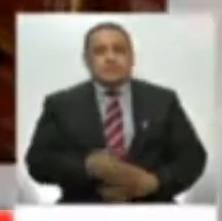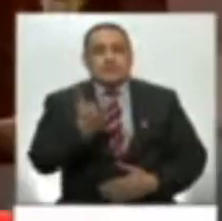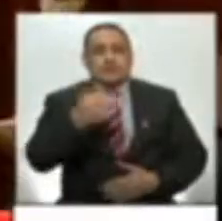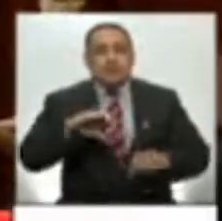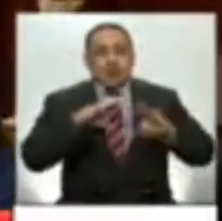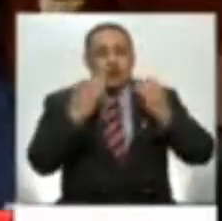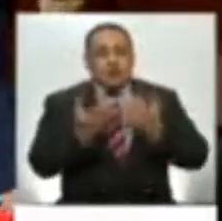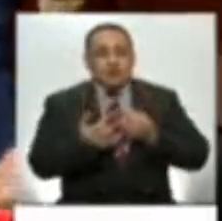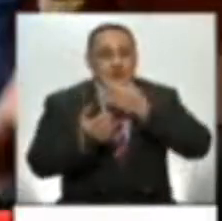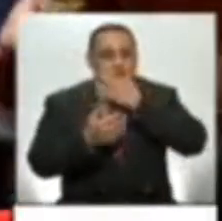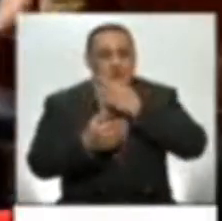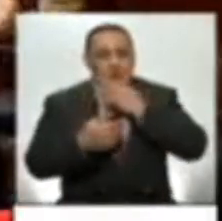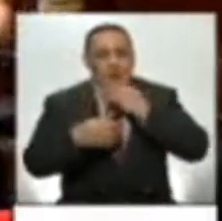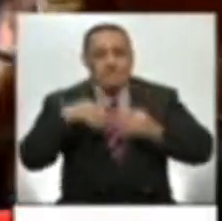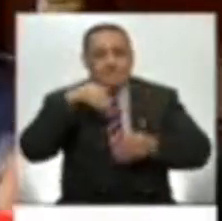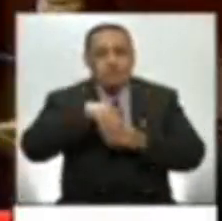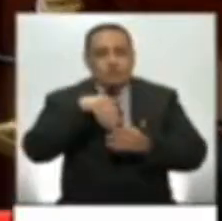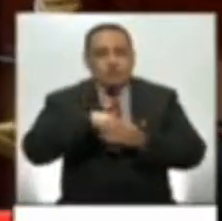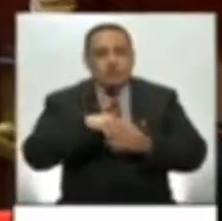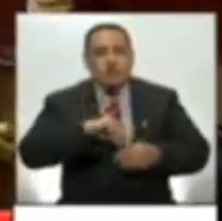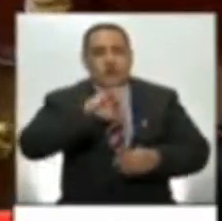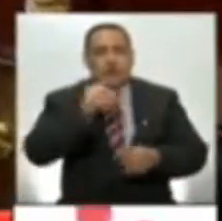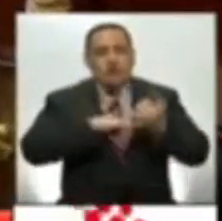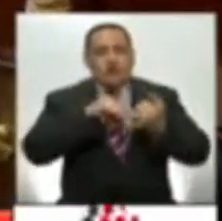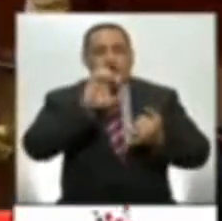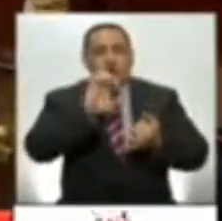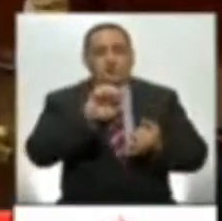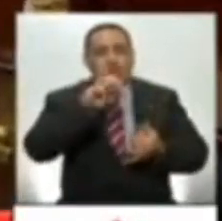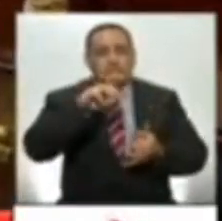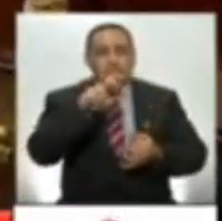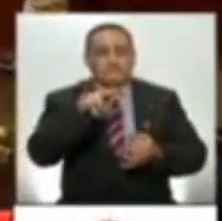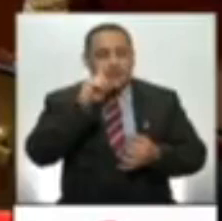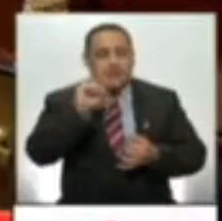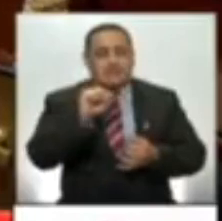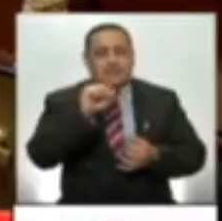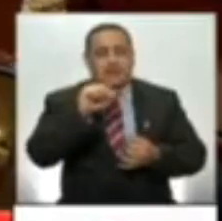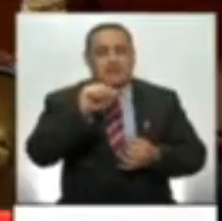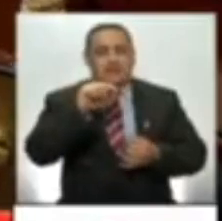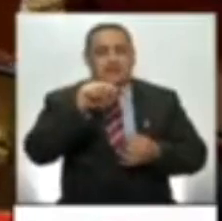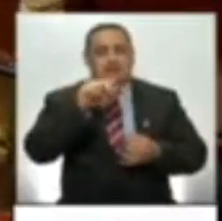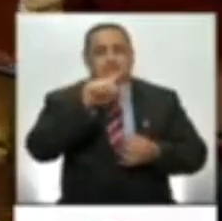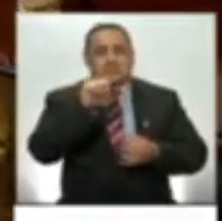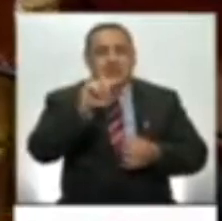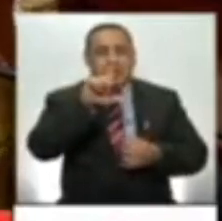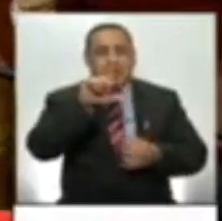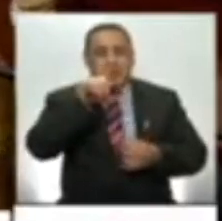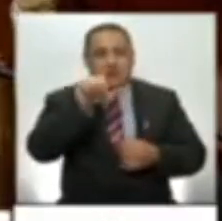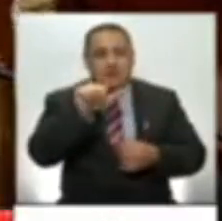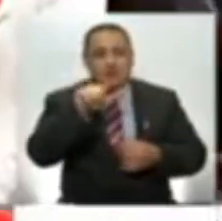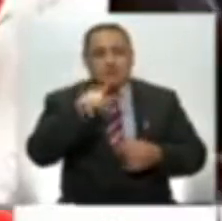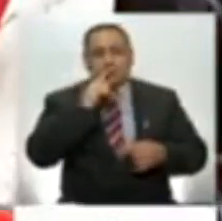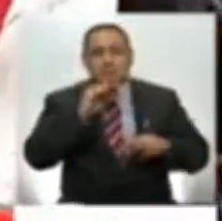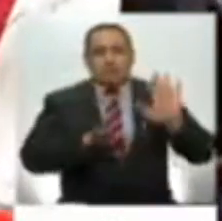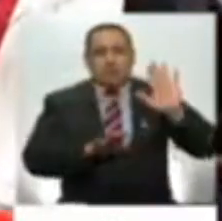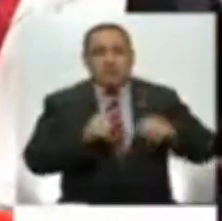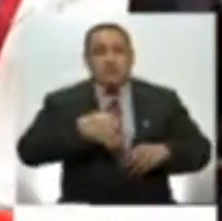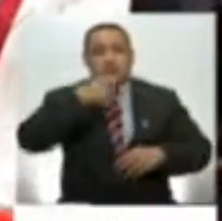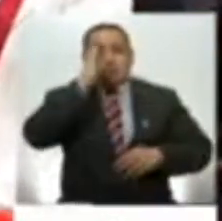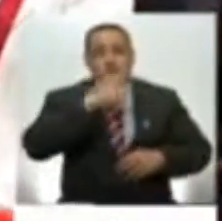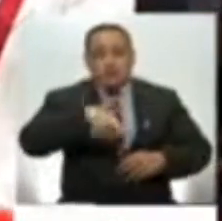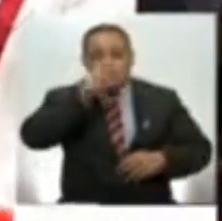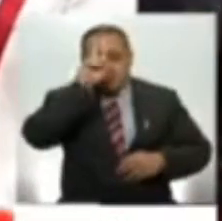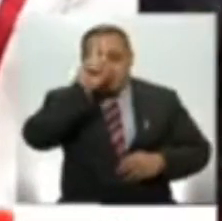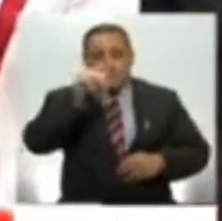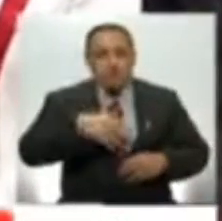Señor congresista electo, José María Balcázar Celada, ¿jura usted por Dios y por la